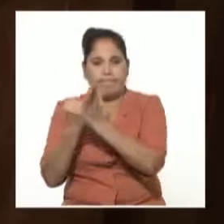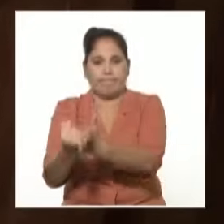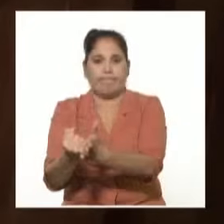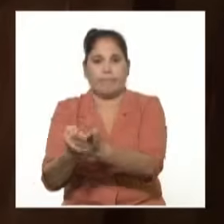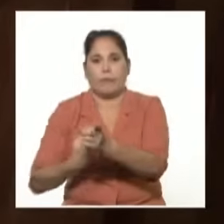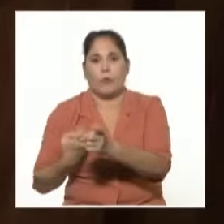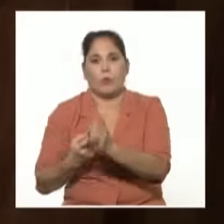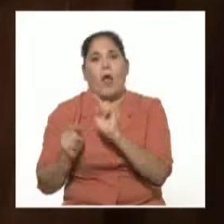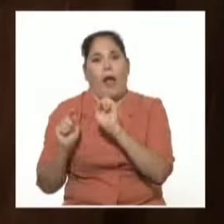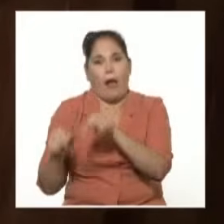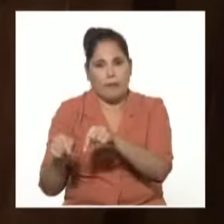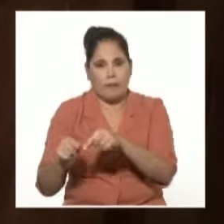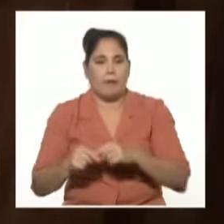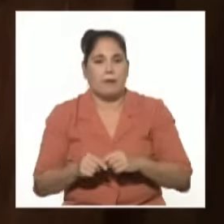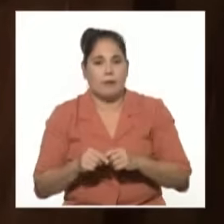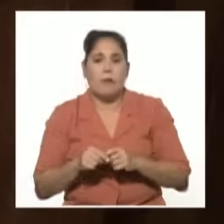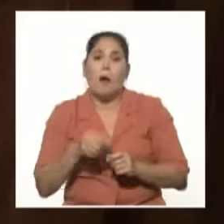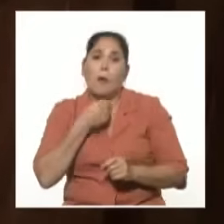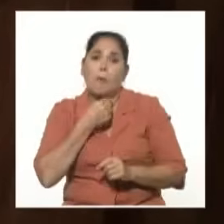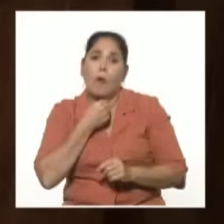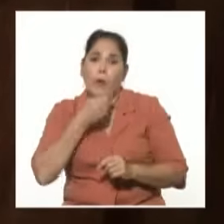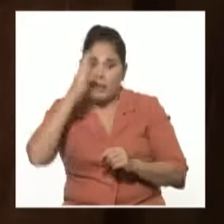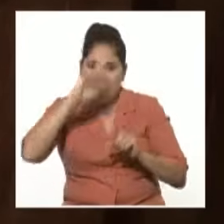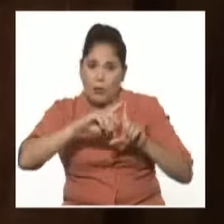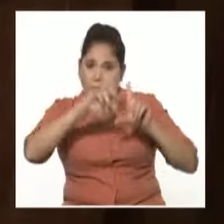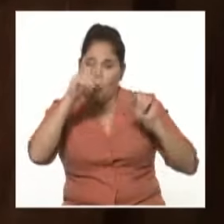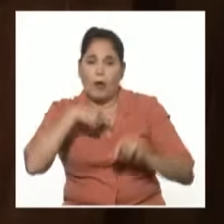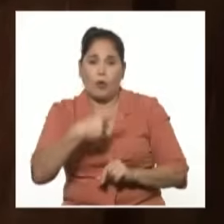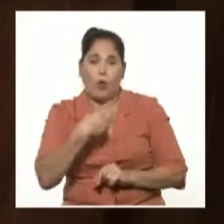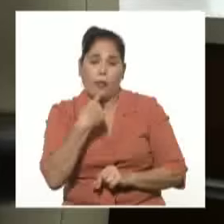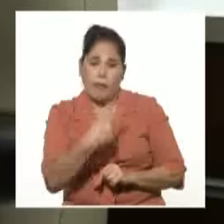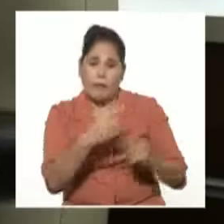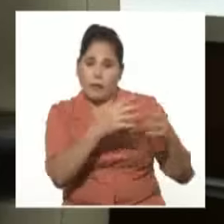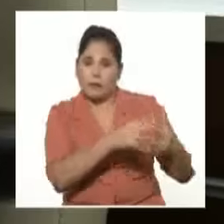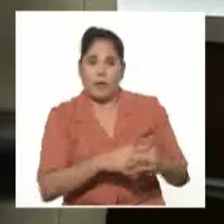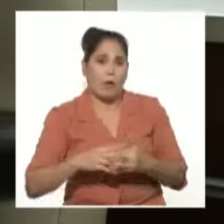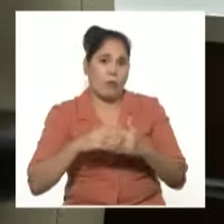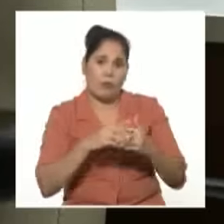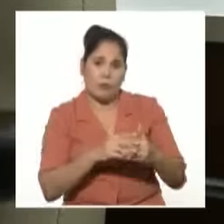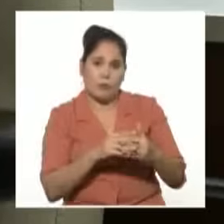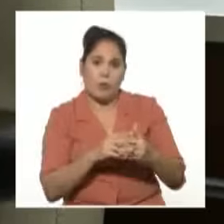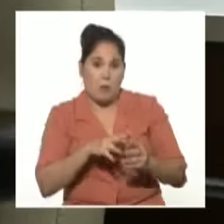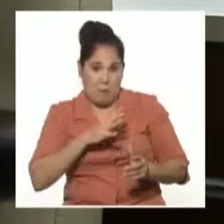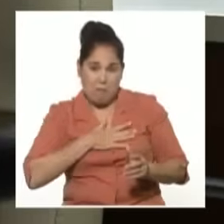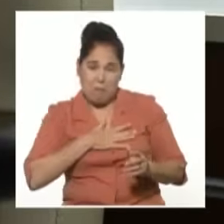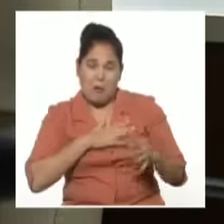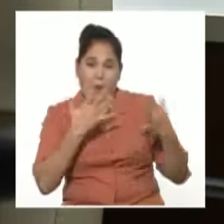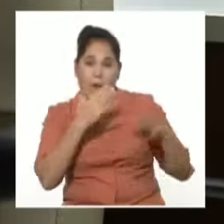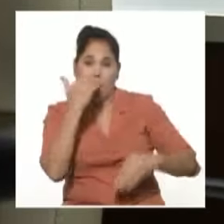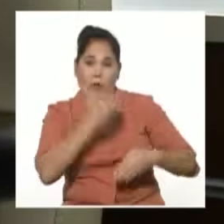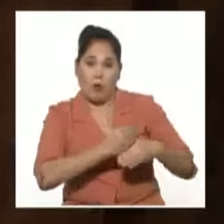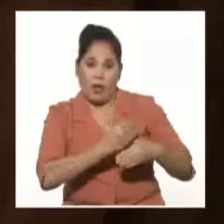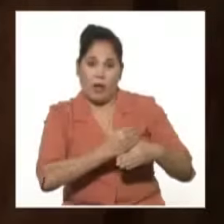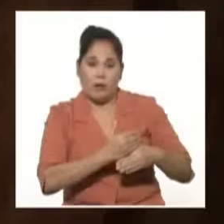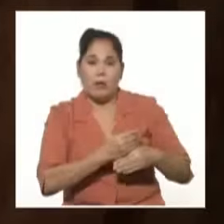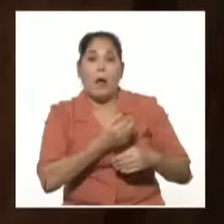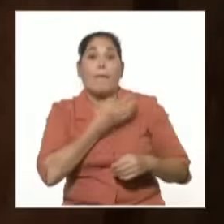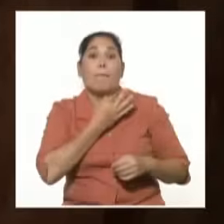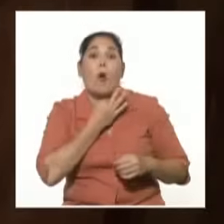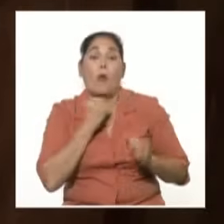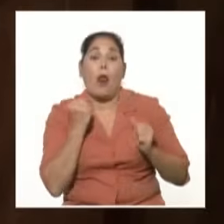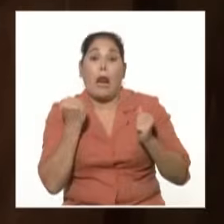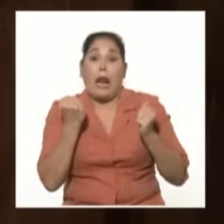resistencia. Hay pobreza en Cuba, dicen todos los días los medios creados por los mismos que aplauden el bloqueo y las medidas de